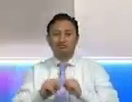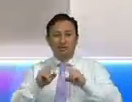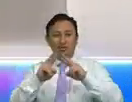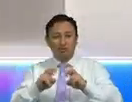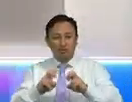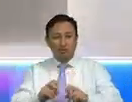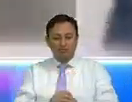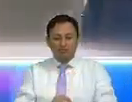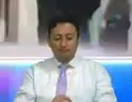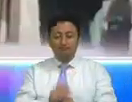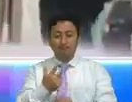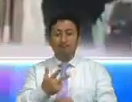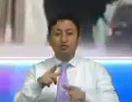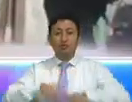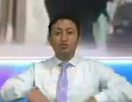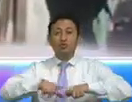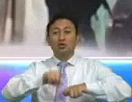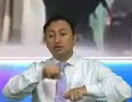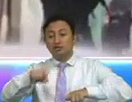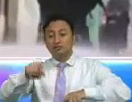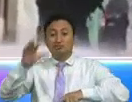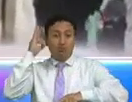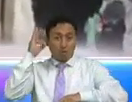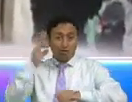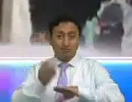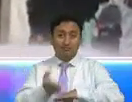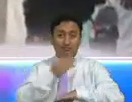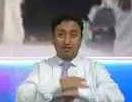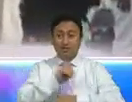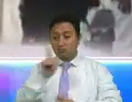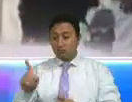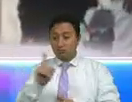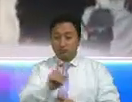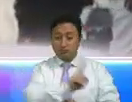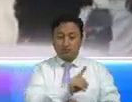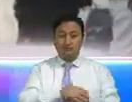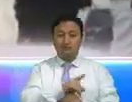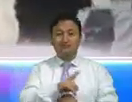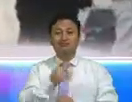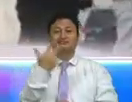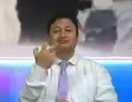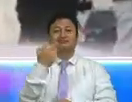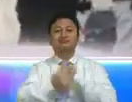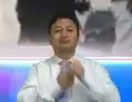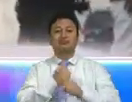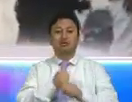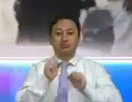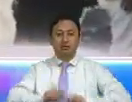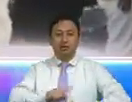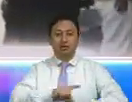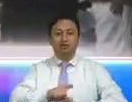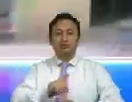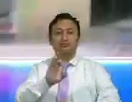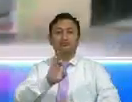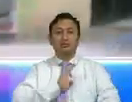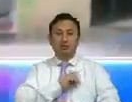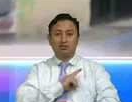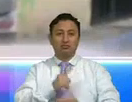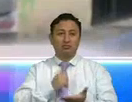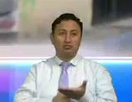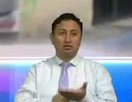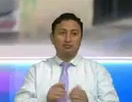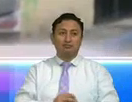tres puntos donde presuntamente estuvo el adolescente en ese entonces de 13 años de edad fueron analizados por los peritos